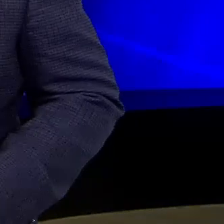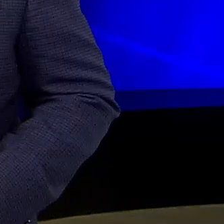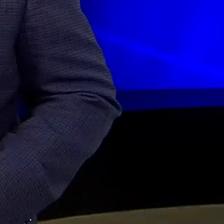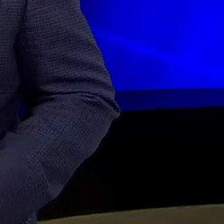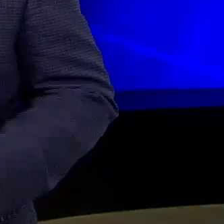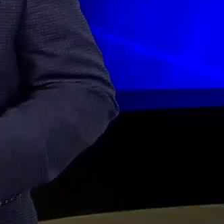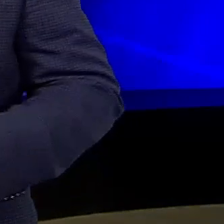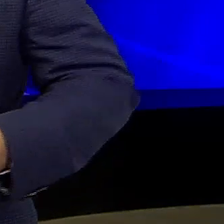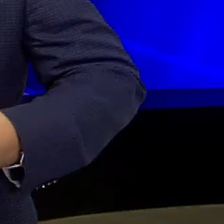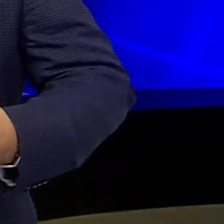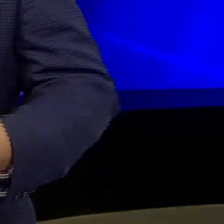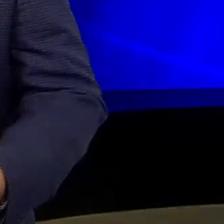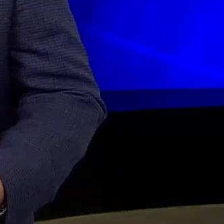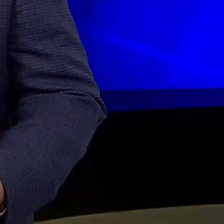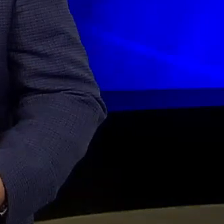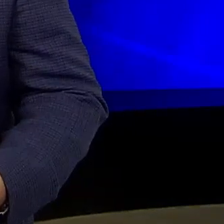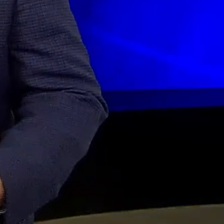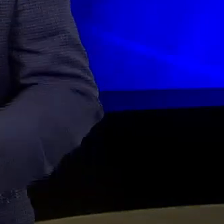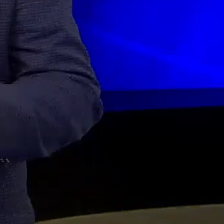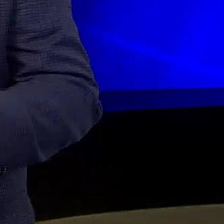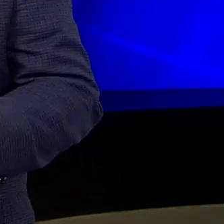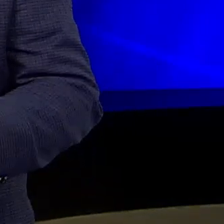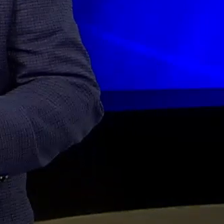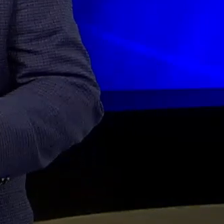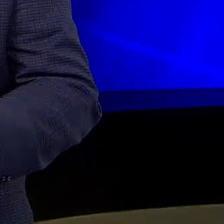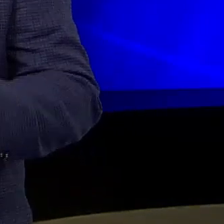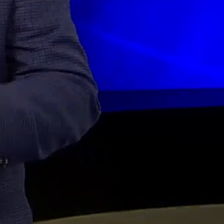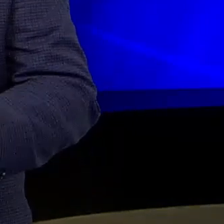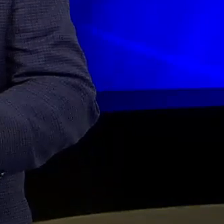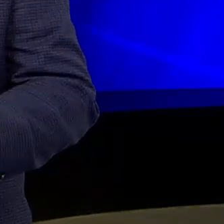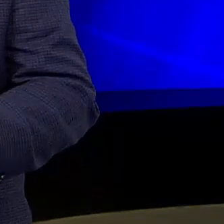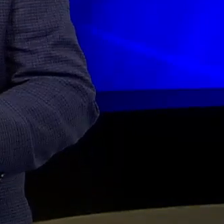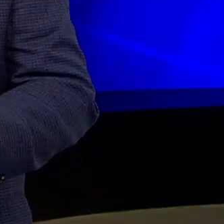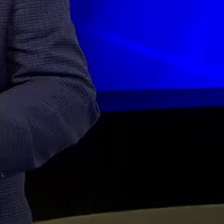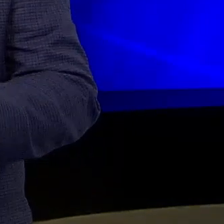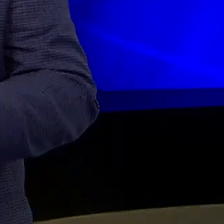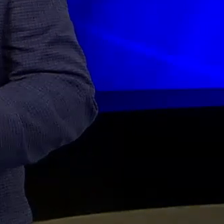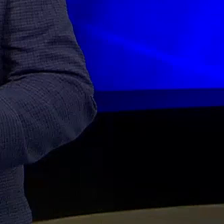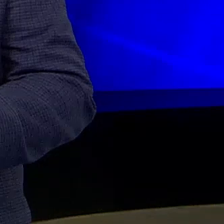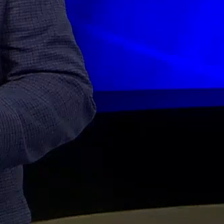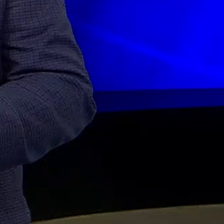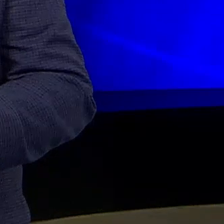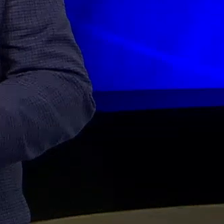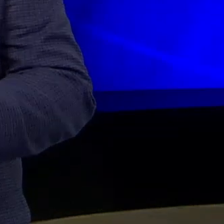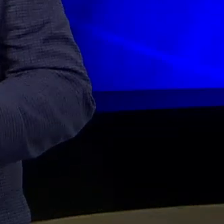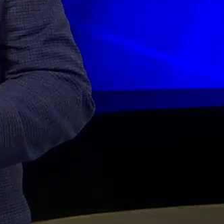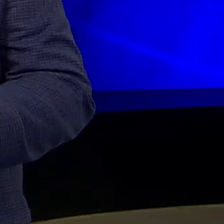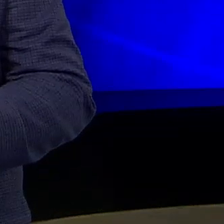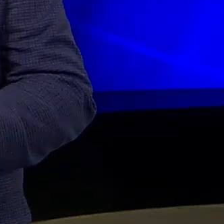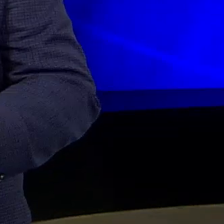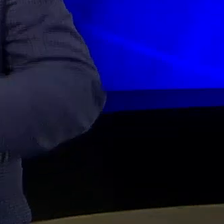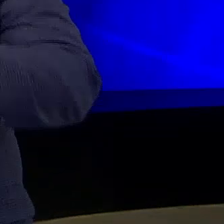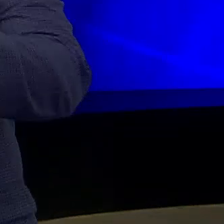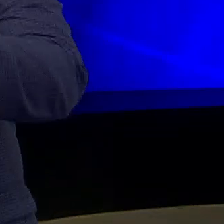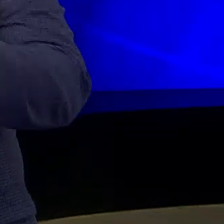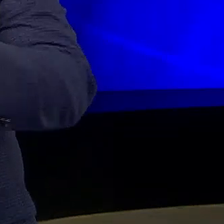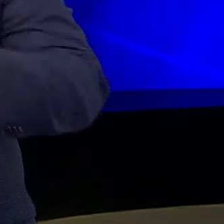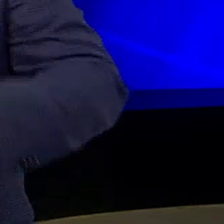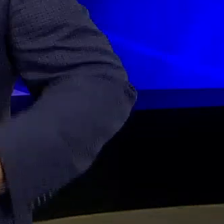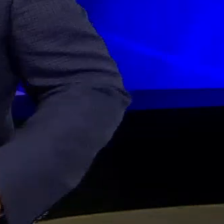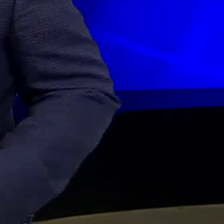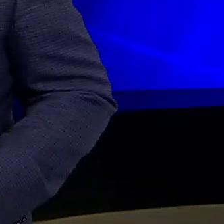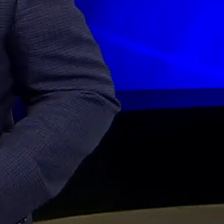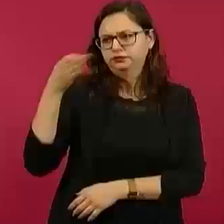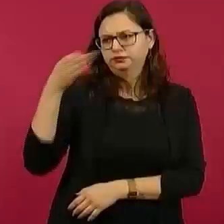gobernador de Nuevo León para analizar alternativas y reiteró que la federación va a apoyar con recursos para la presa Libertad. Así lo dijo hace